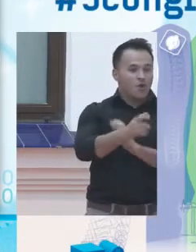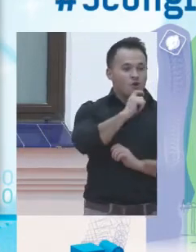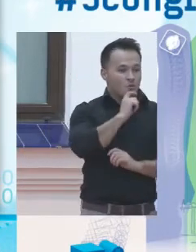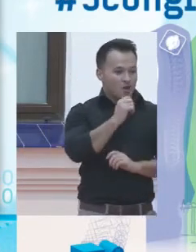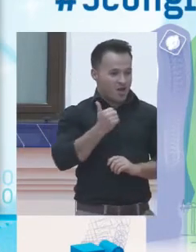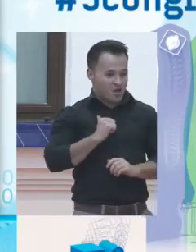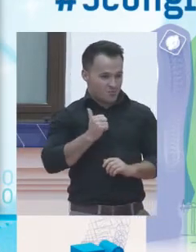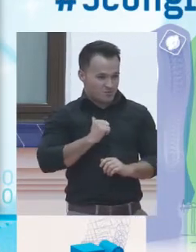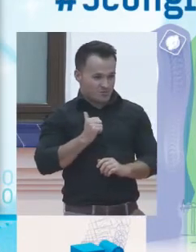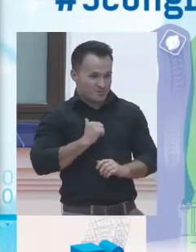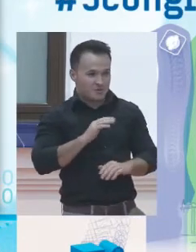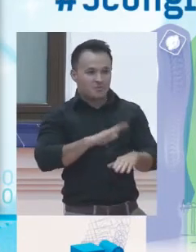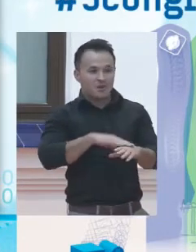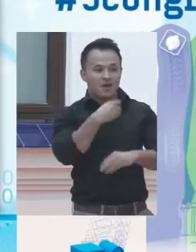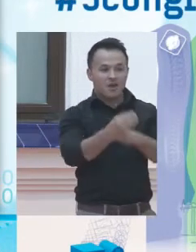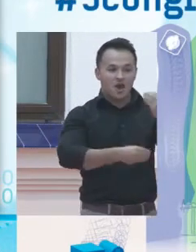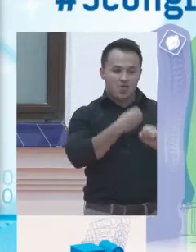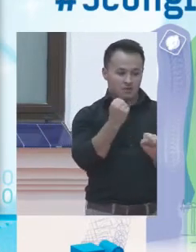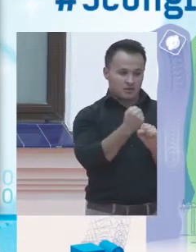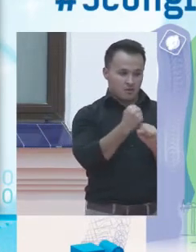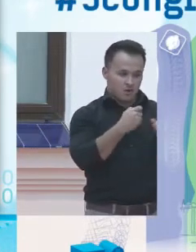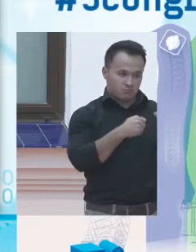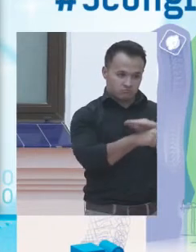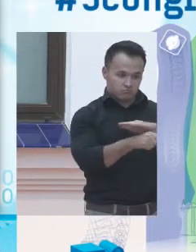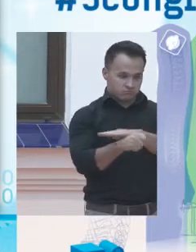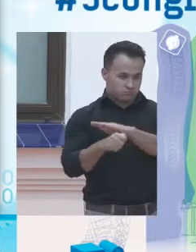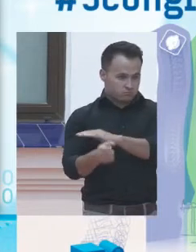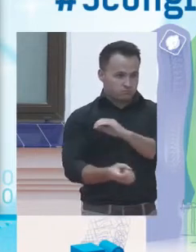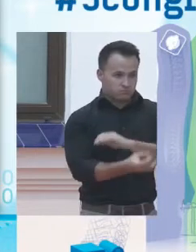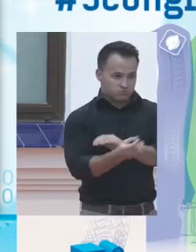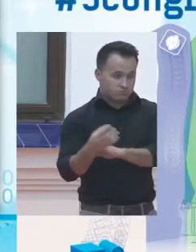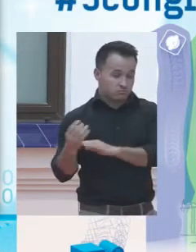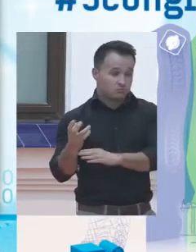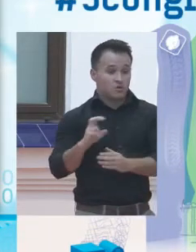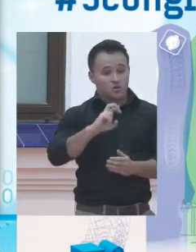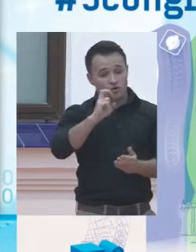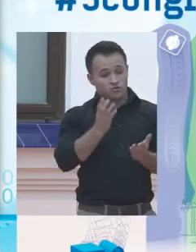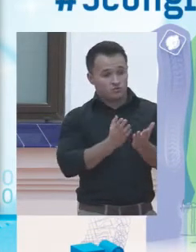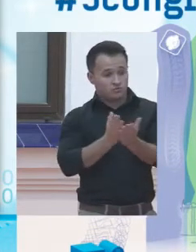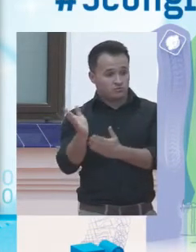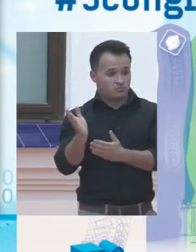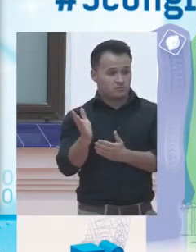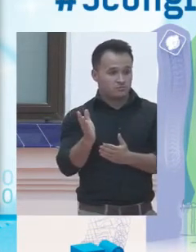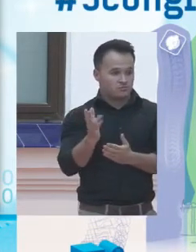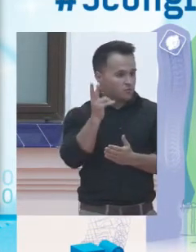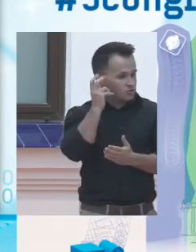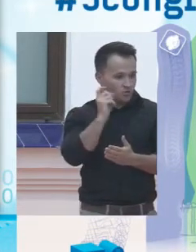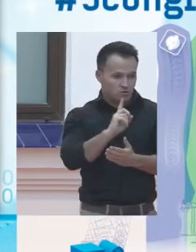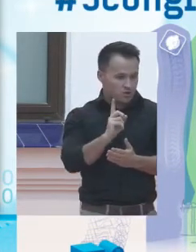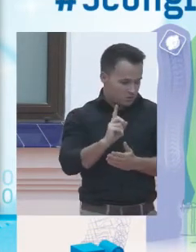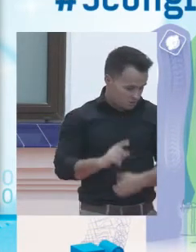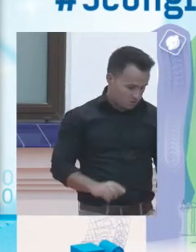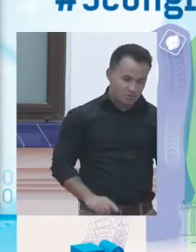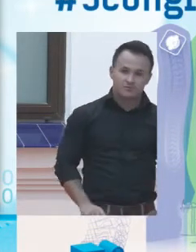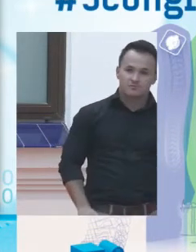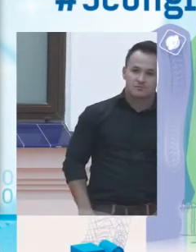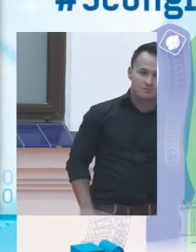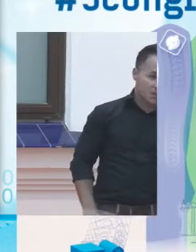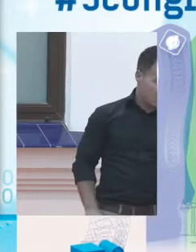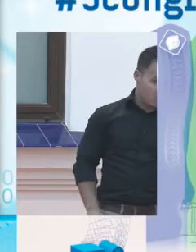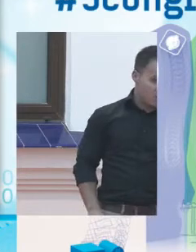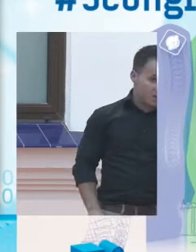la adaptación y para la generación de puestos de empleo para personas que de otra manera pues habrían tenido muchísimas dificultades para incorporarse